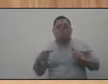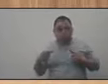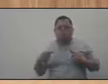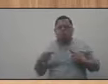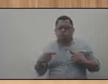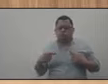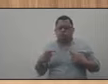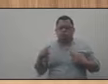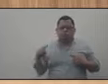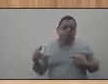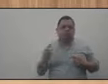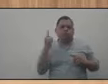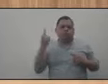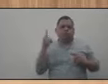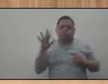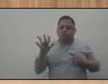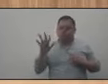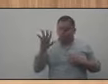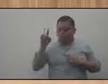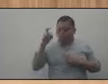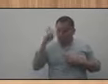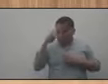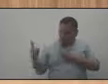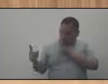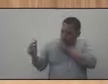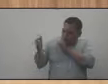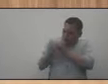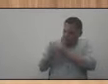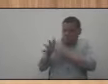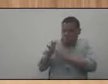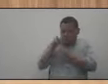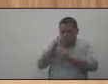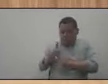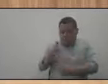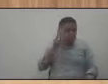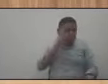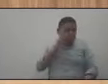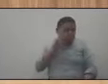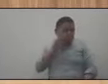en primer lugar, a nuestro señor gobernador, ingeniero